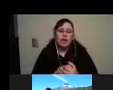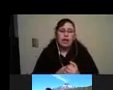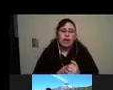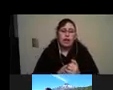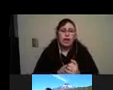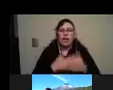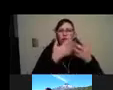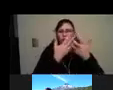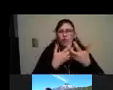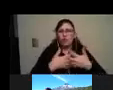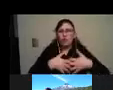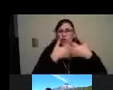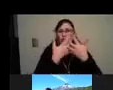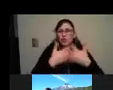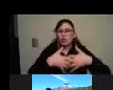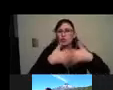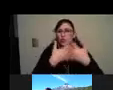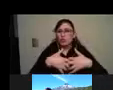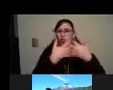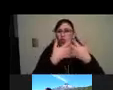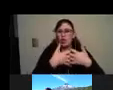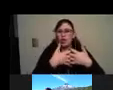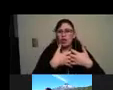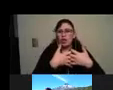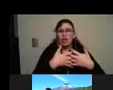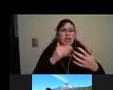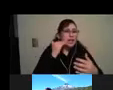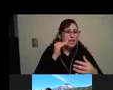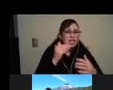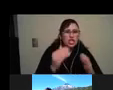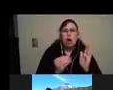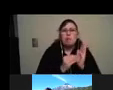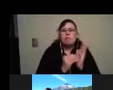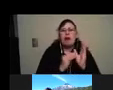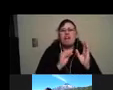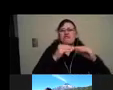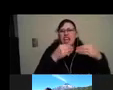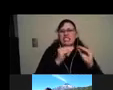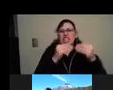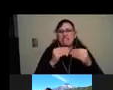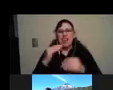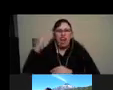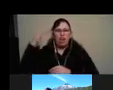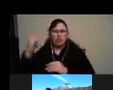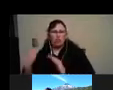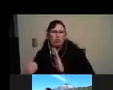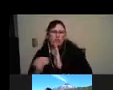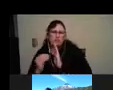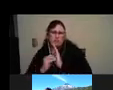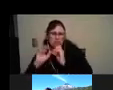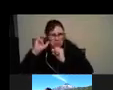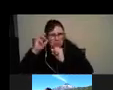Porque este cerebro es particularmente mucho más plástico que un cerebro de cualquier persona adulta. La